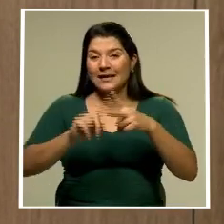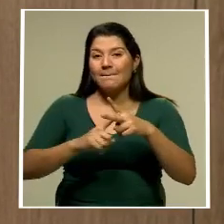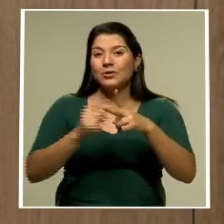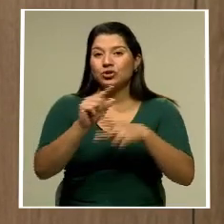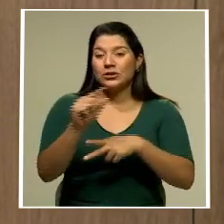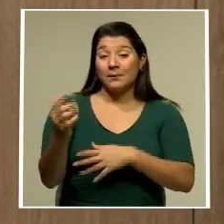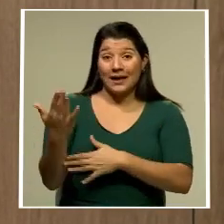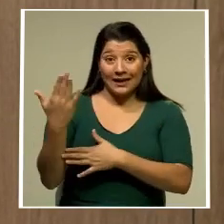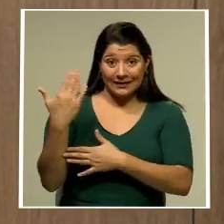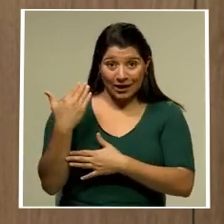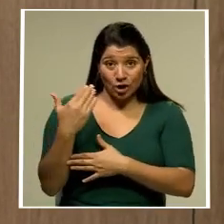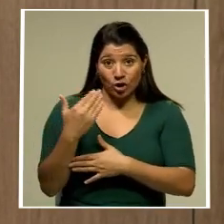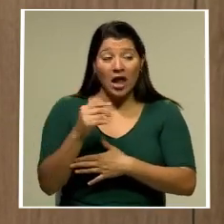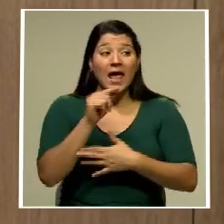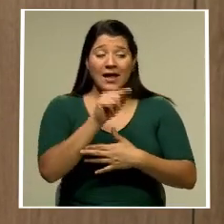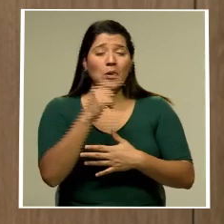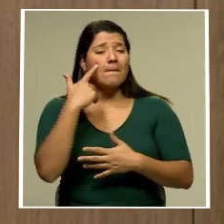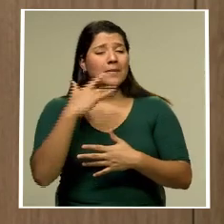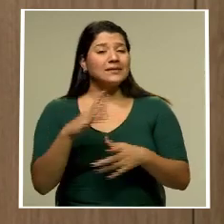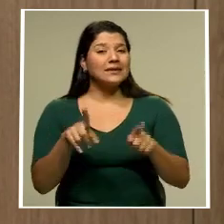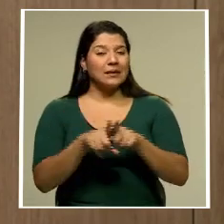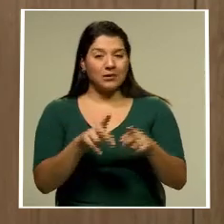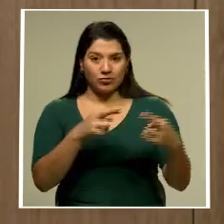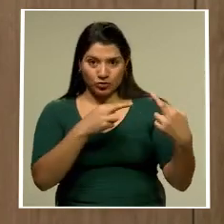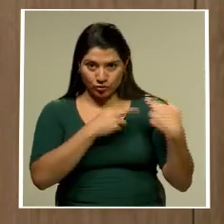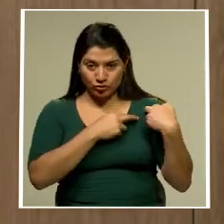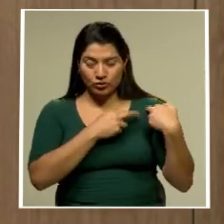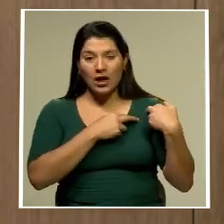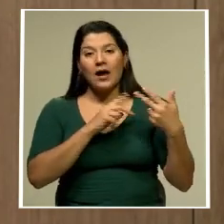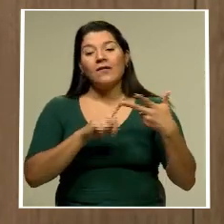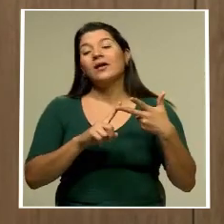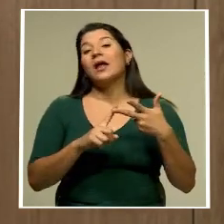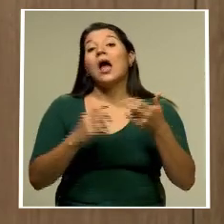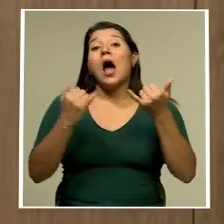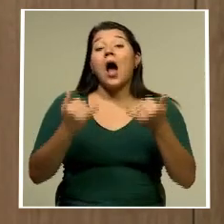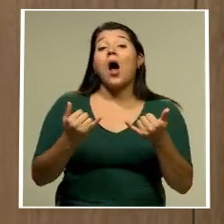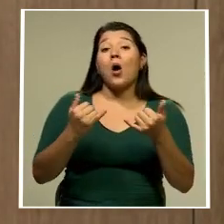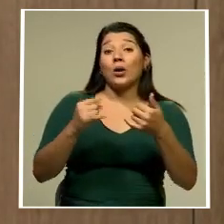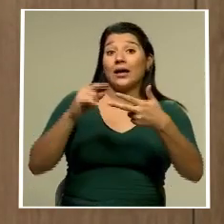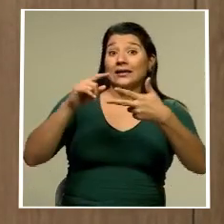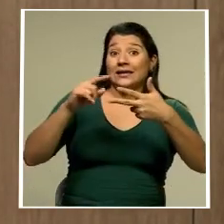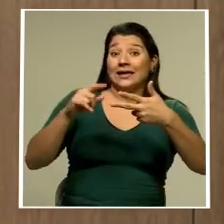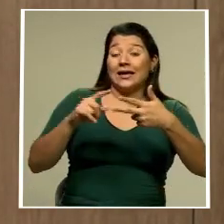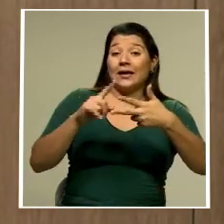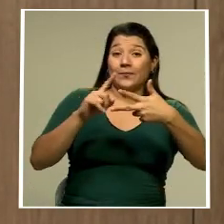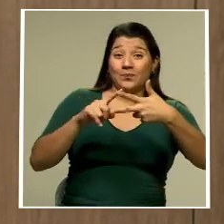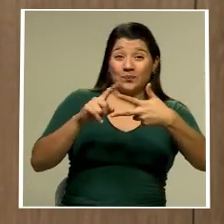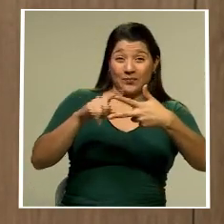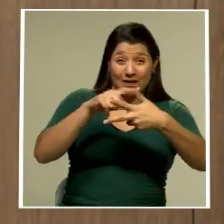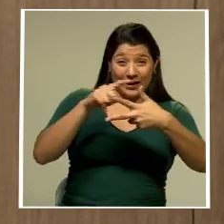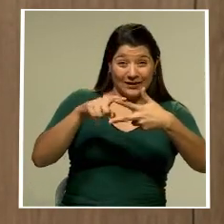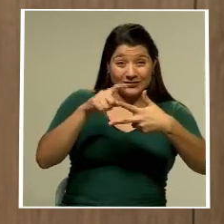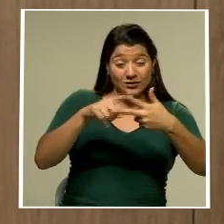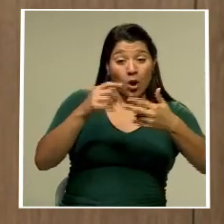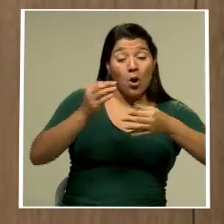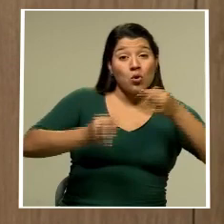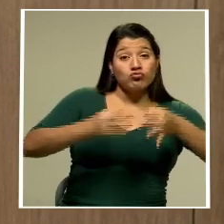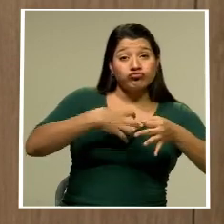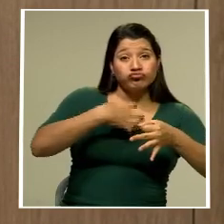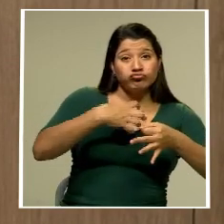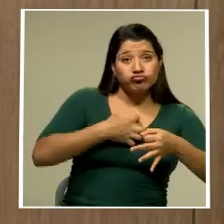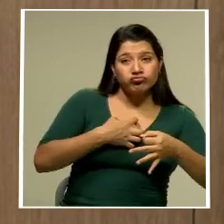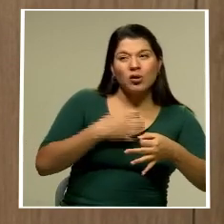en este proceso como imputados. La audiencia de apelación de medidas cautelares podría finalizar el día de mañana